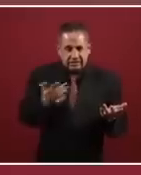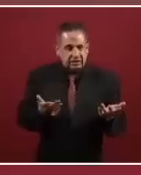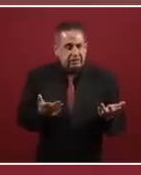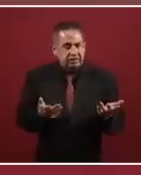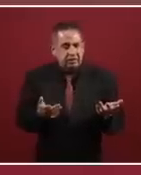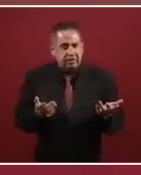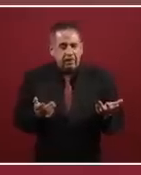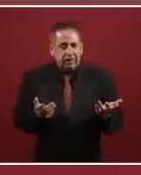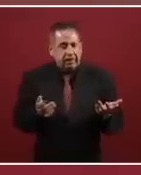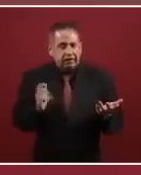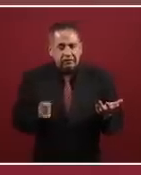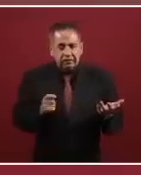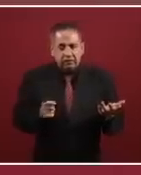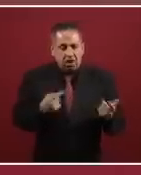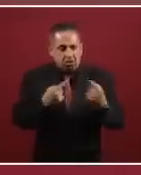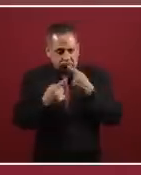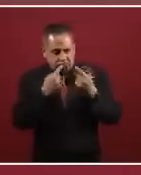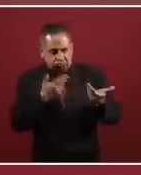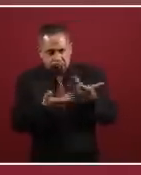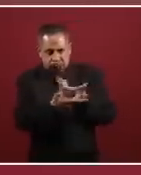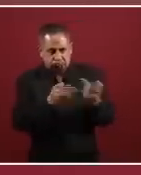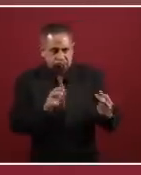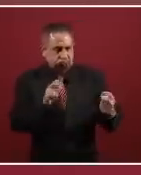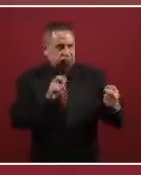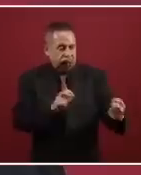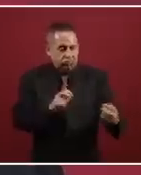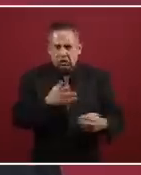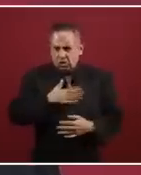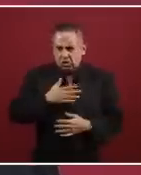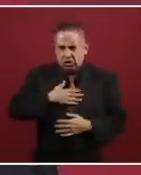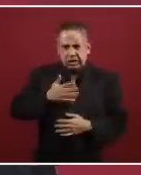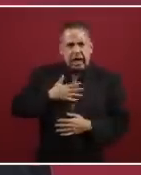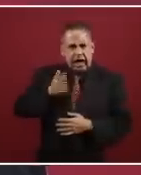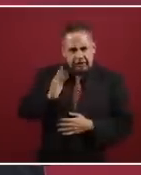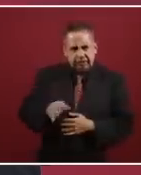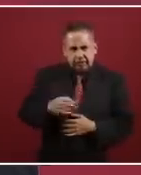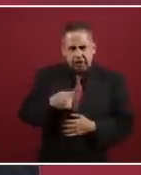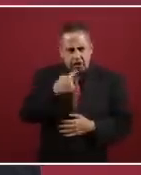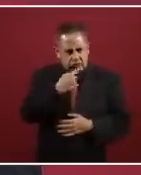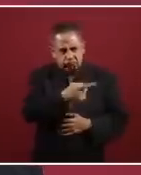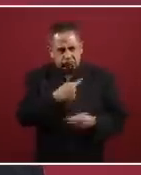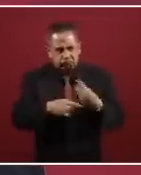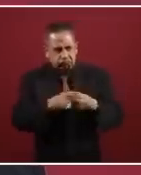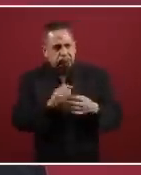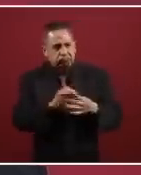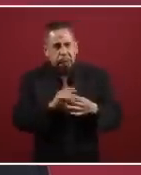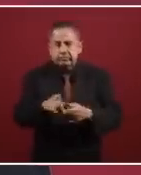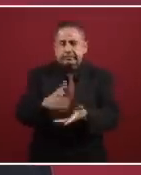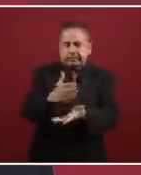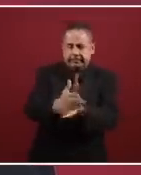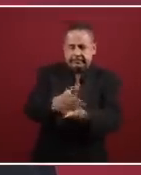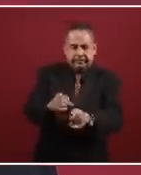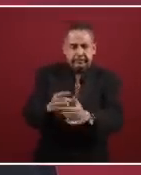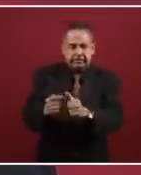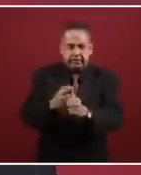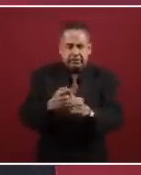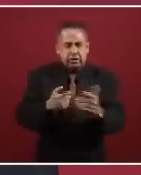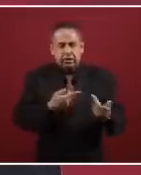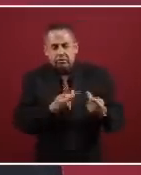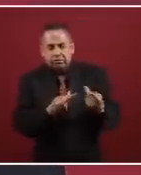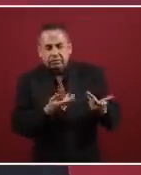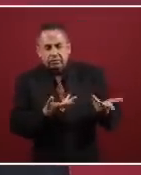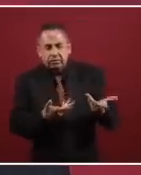haya esta negociación y acepté que se detuviese sin